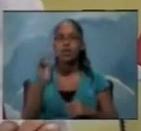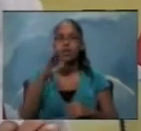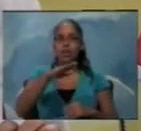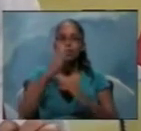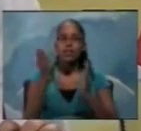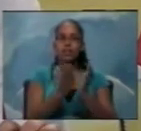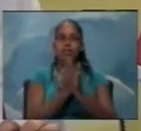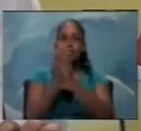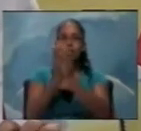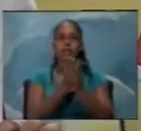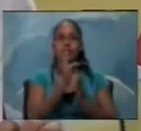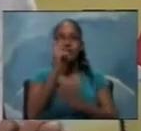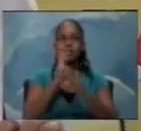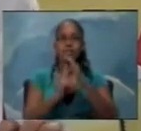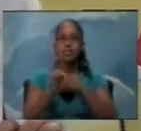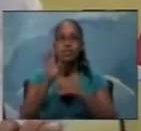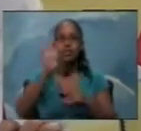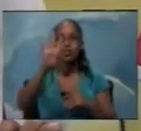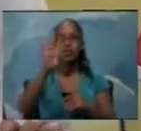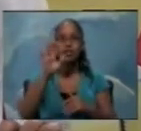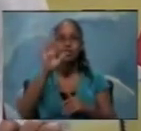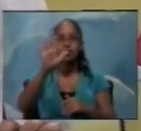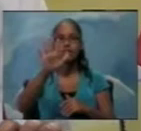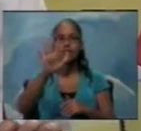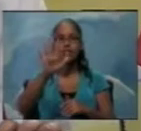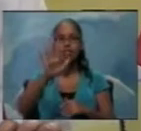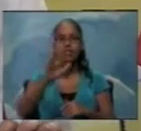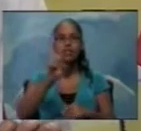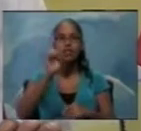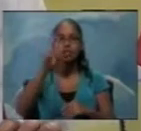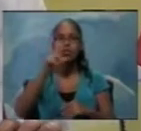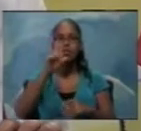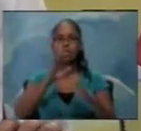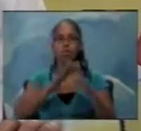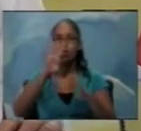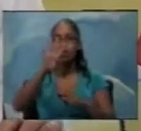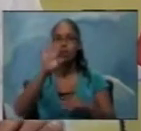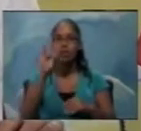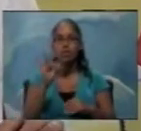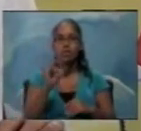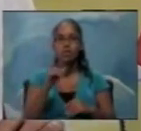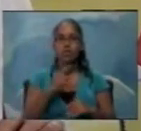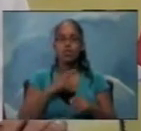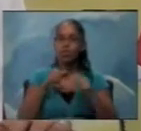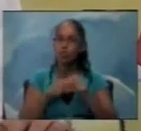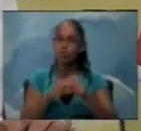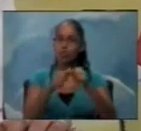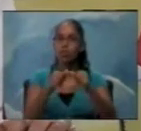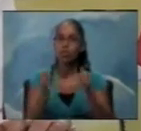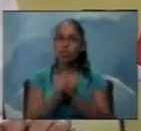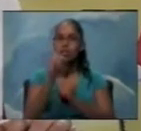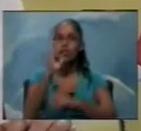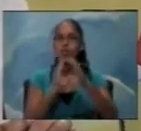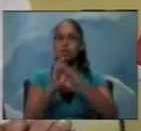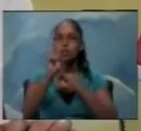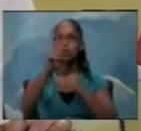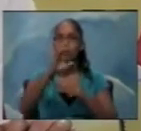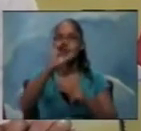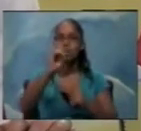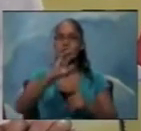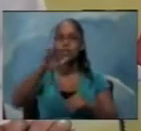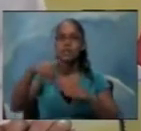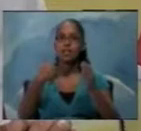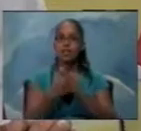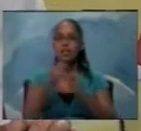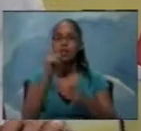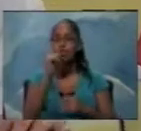el versículo 45 hasta el final, que es el 48. Y continuaremos con el capítulo 20 desde el 1 hasta